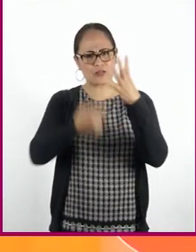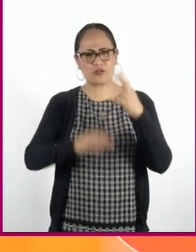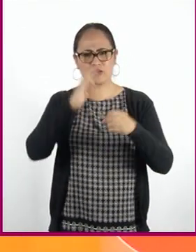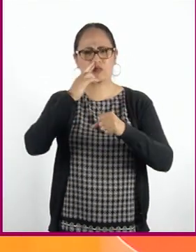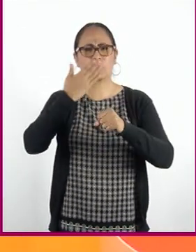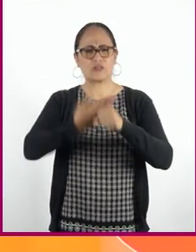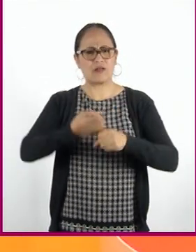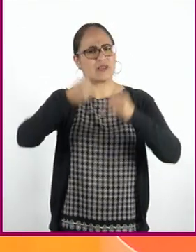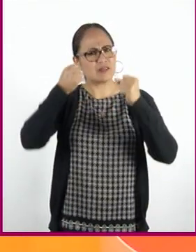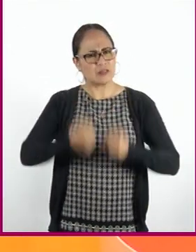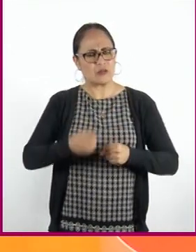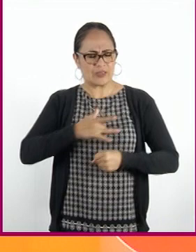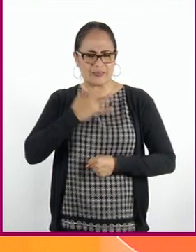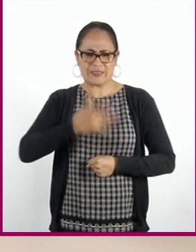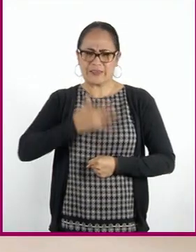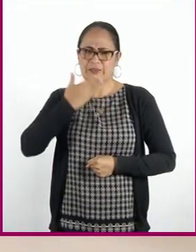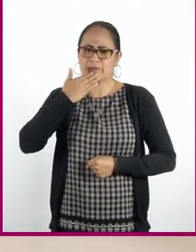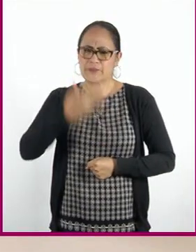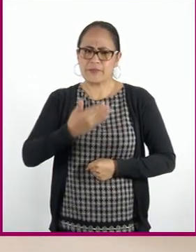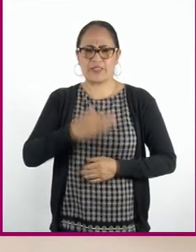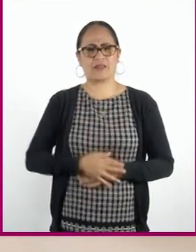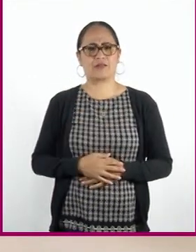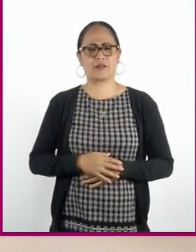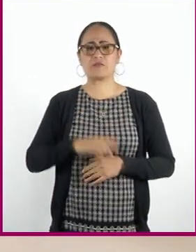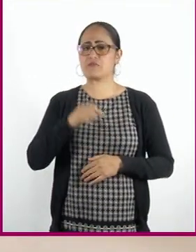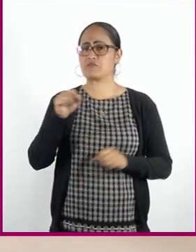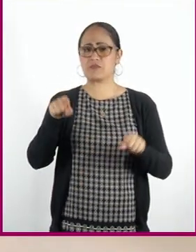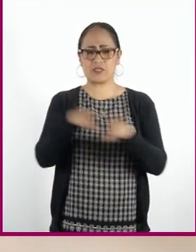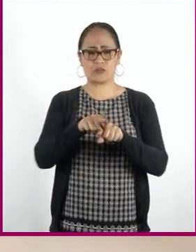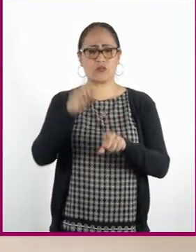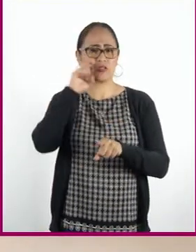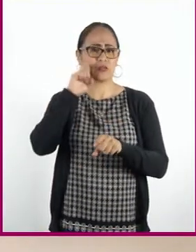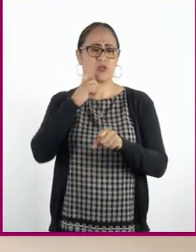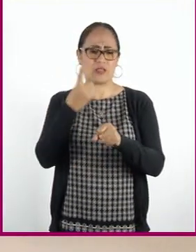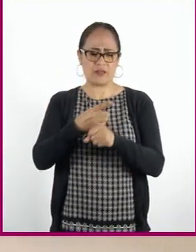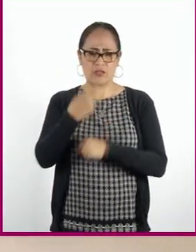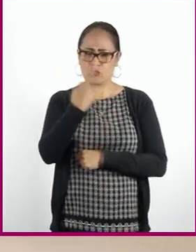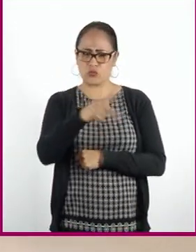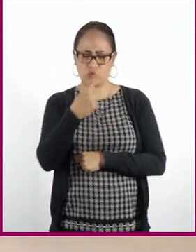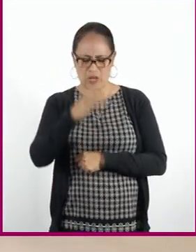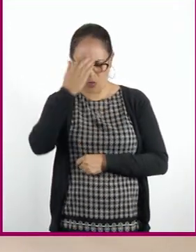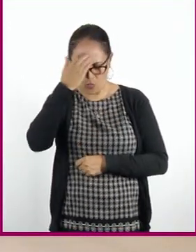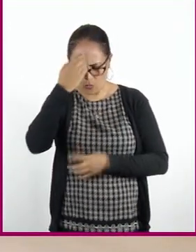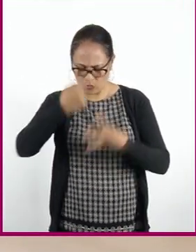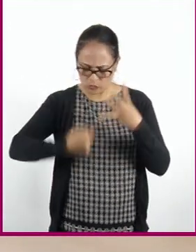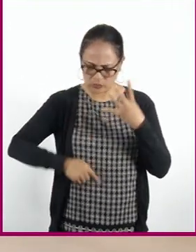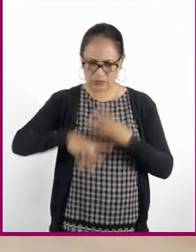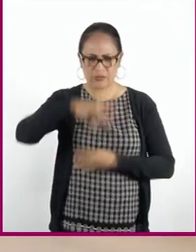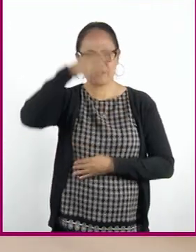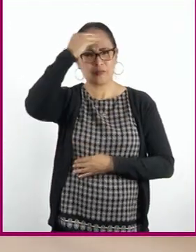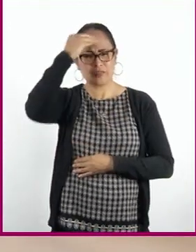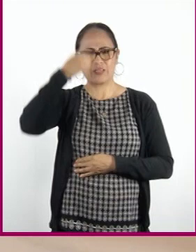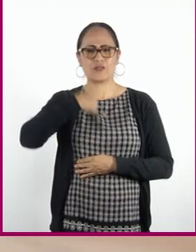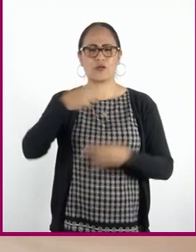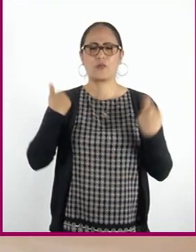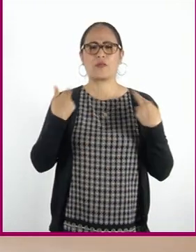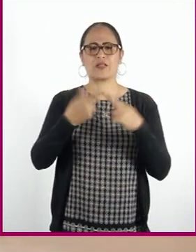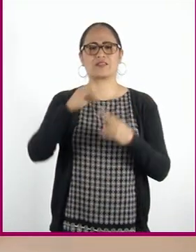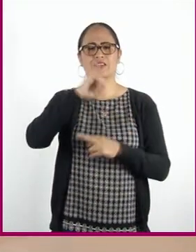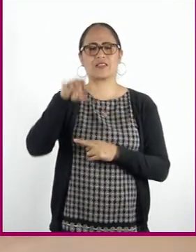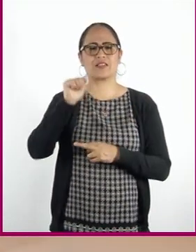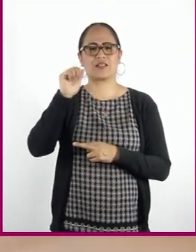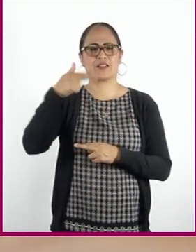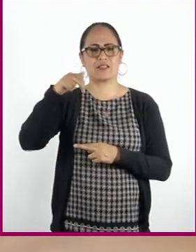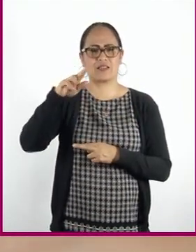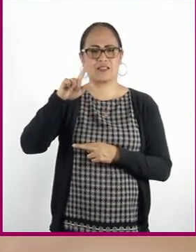segura y satisfactoria. Conozcan integralmente su sexualidad y sigan aprendiendo de ella. Soy la maestra Jacqueline